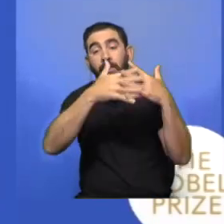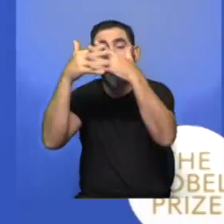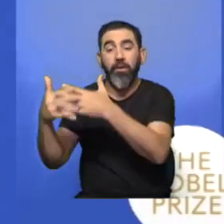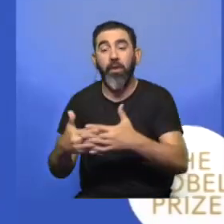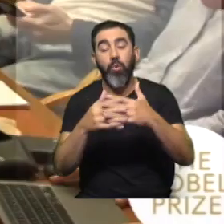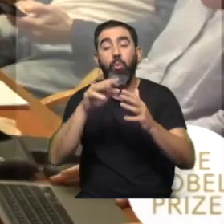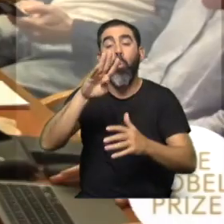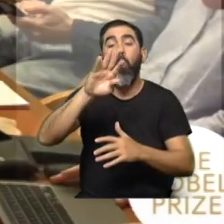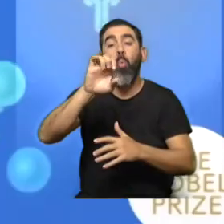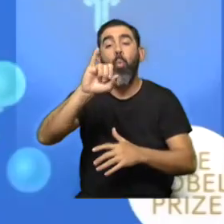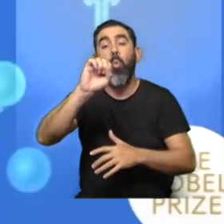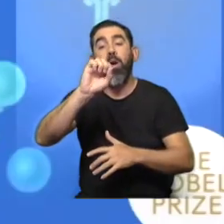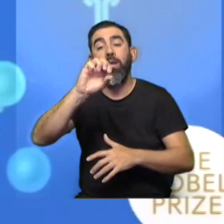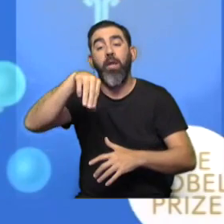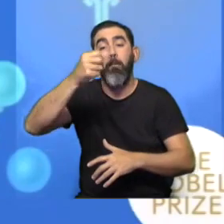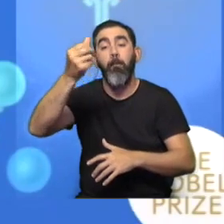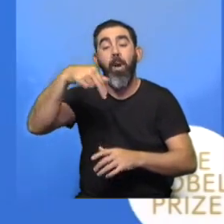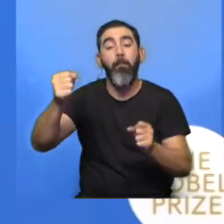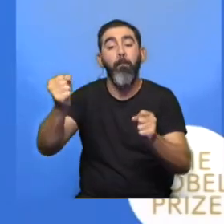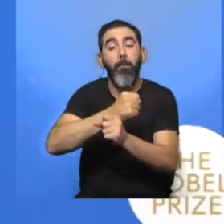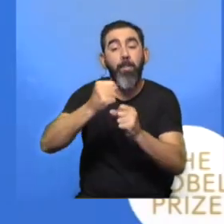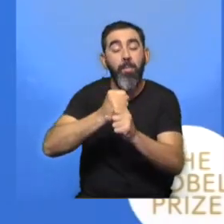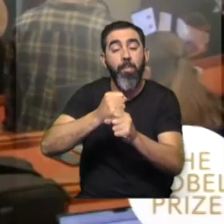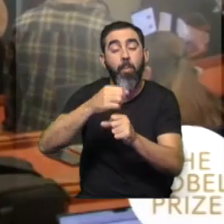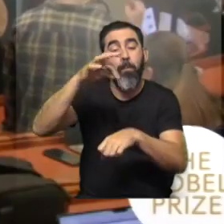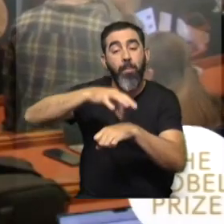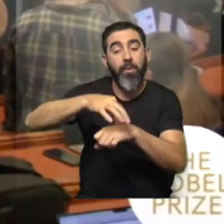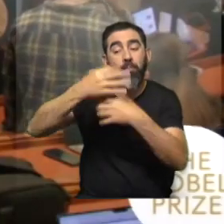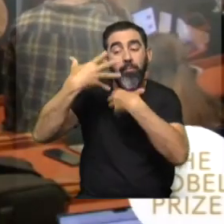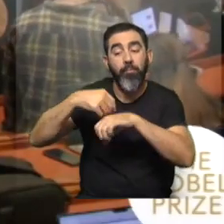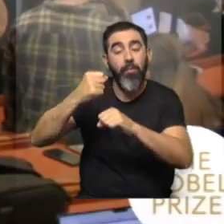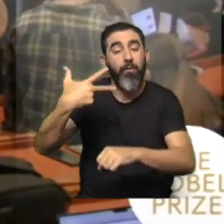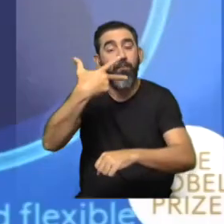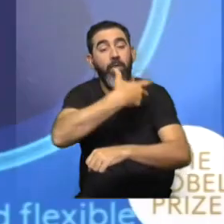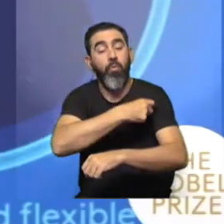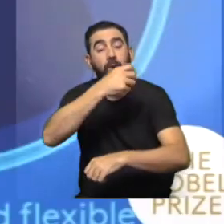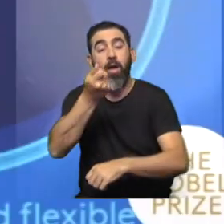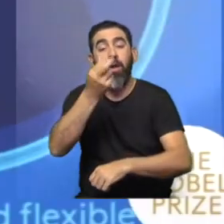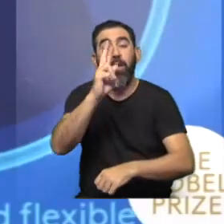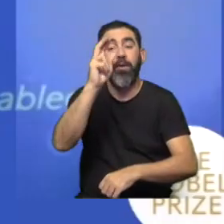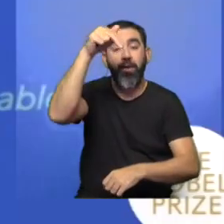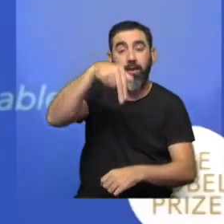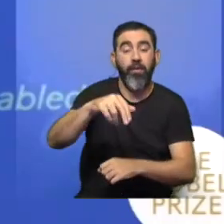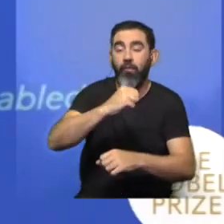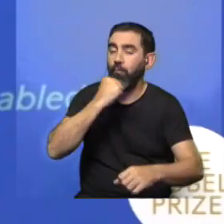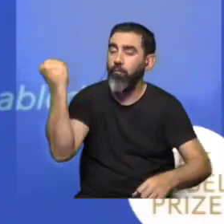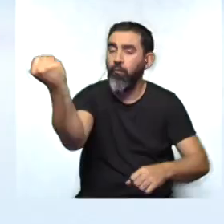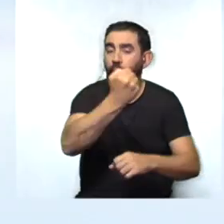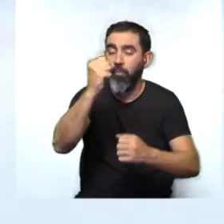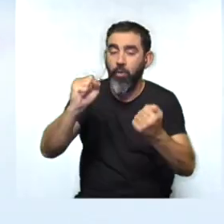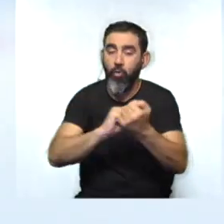Weissman ganaron el Premio Nobel de Medicina por hallazgos que permitieron el desarrollo de vacunas de ARN, claves para combatir